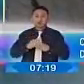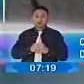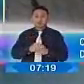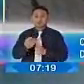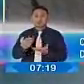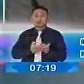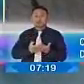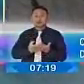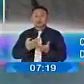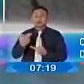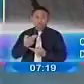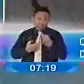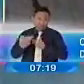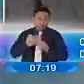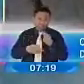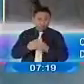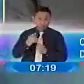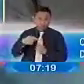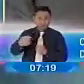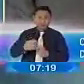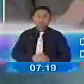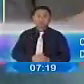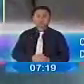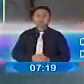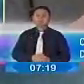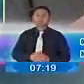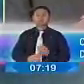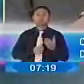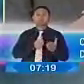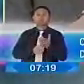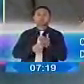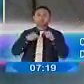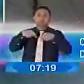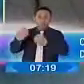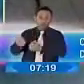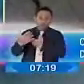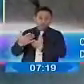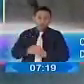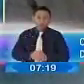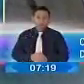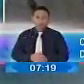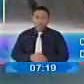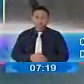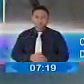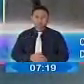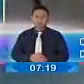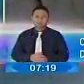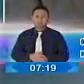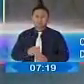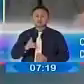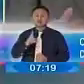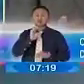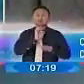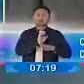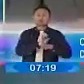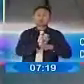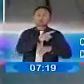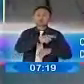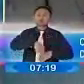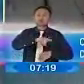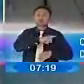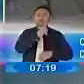de negociación que se vendrán a continuación. Ministro, en esto que nos está contando, ¿cuáles serían en la industria nuestra los